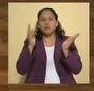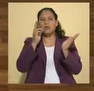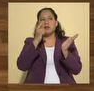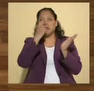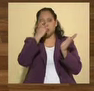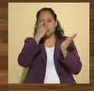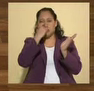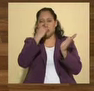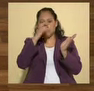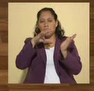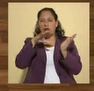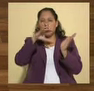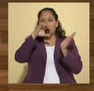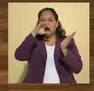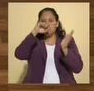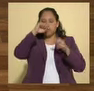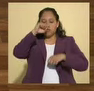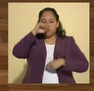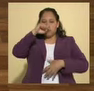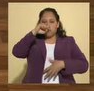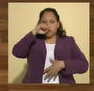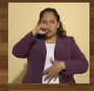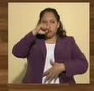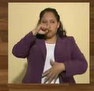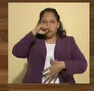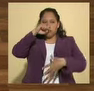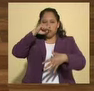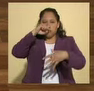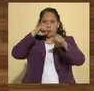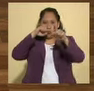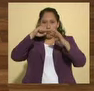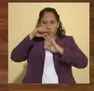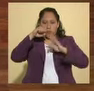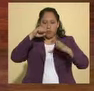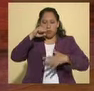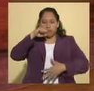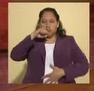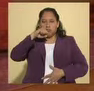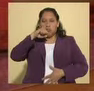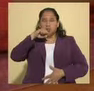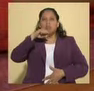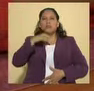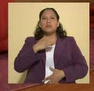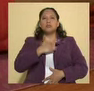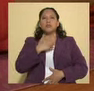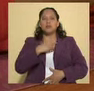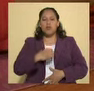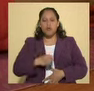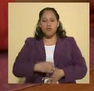nariz, hacer que se infle el abdomen. Puedes poner tu mano aquí y la otra en el ombligo y siente cómo se infla.